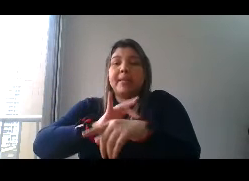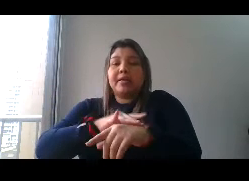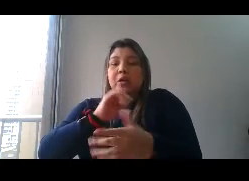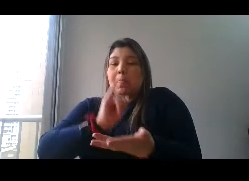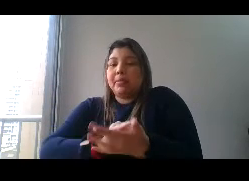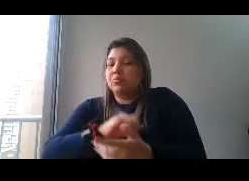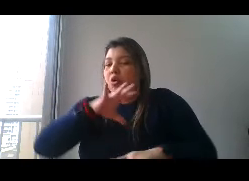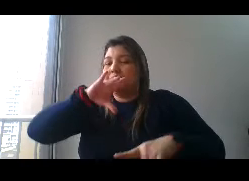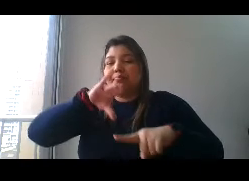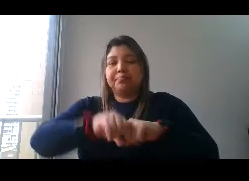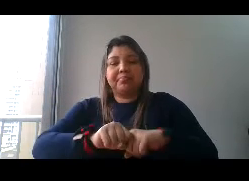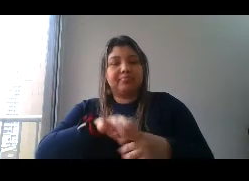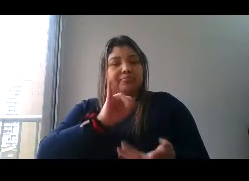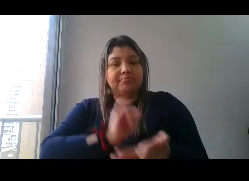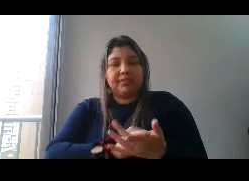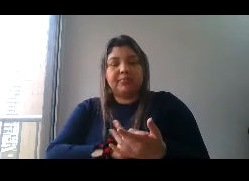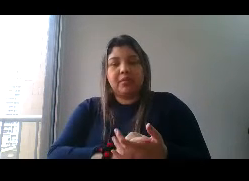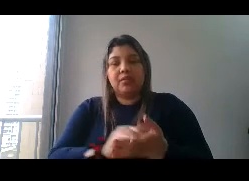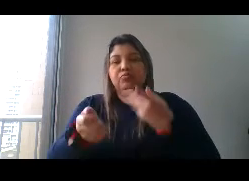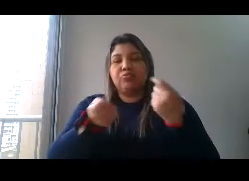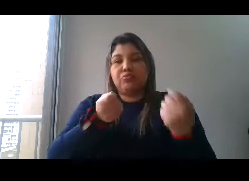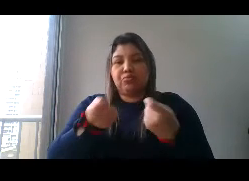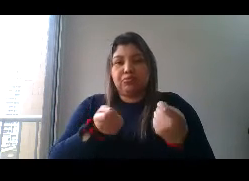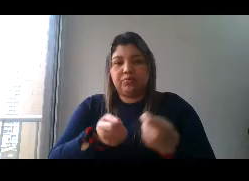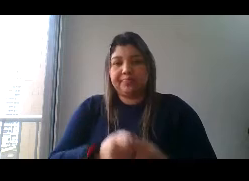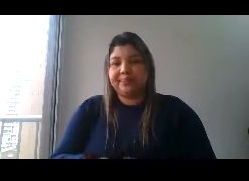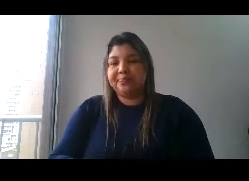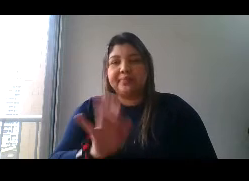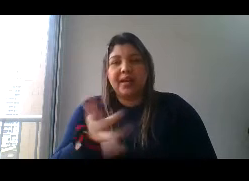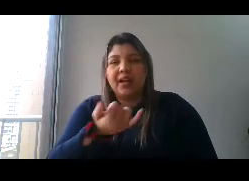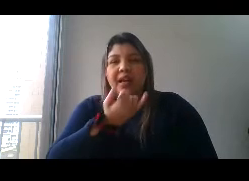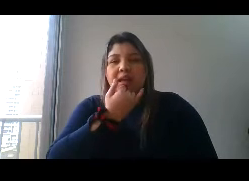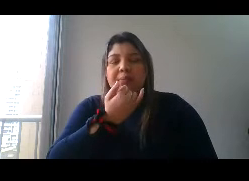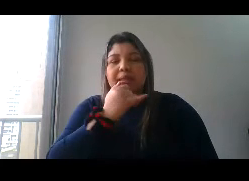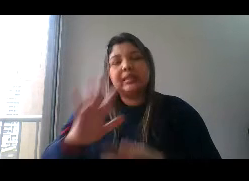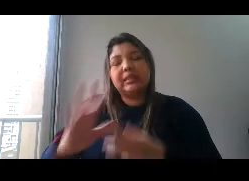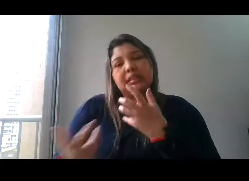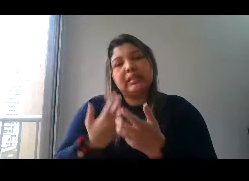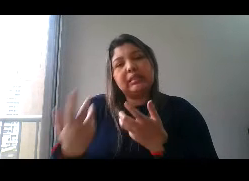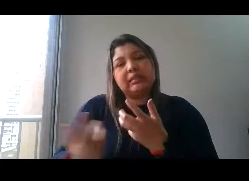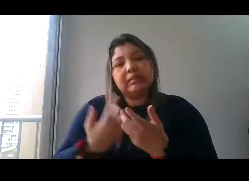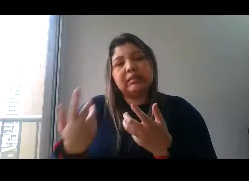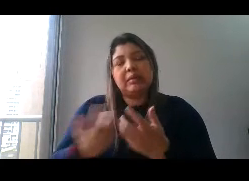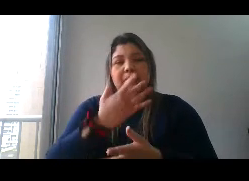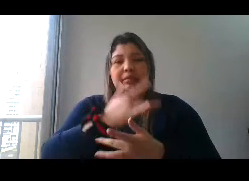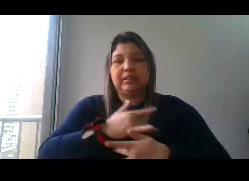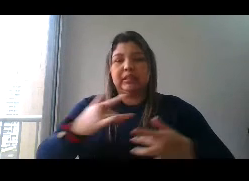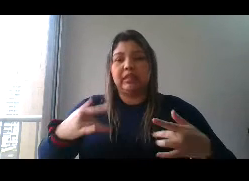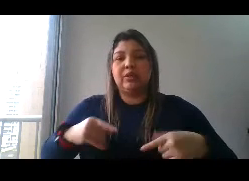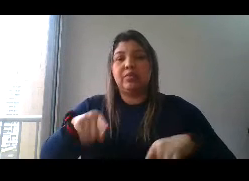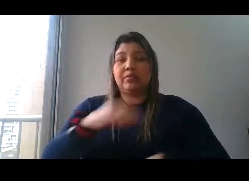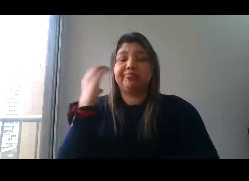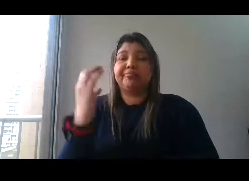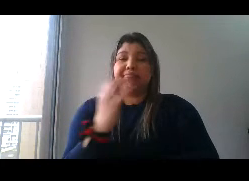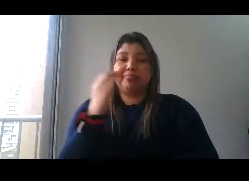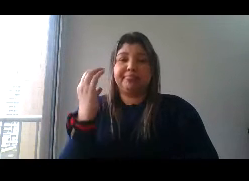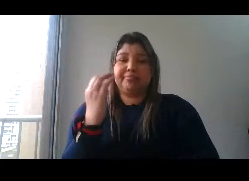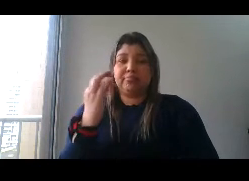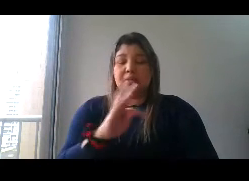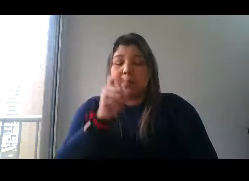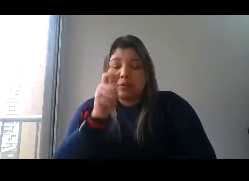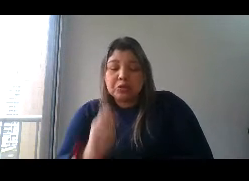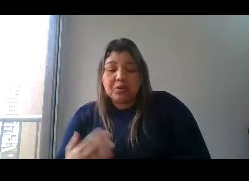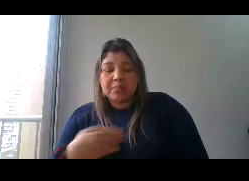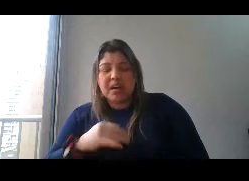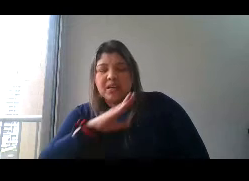mismo especialista. ¿Y qué sucede con nuestro sistema de salud? Que lo ve un profesional por una consulta externa